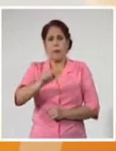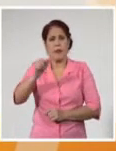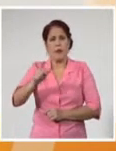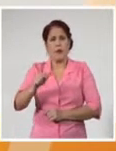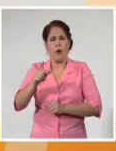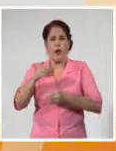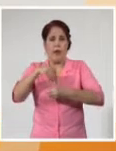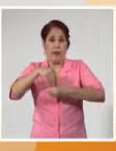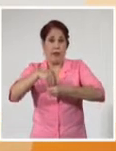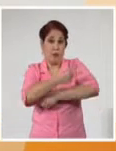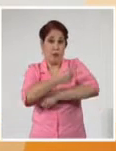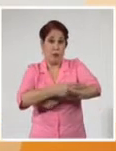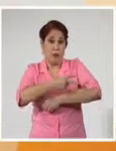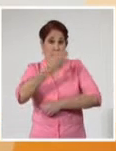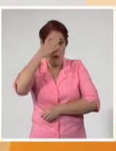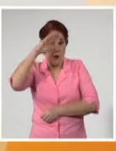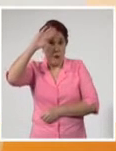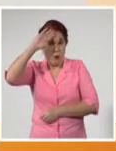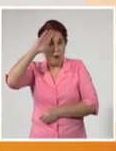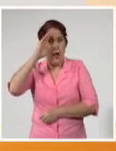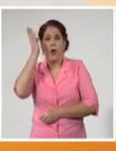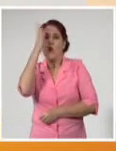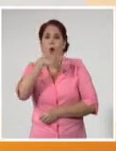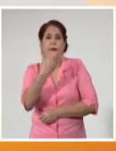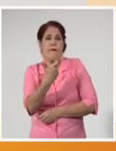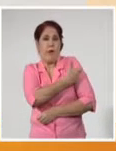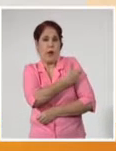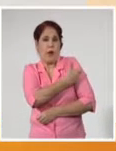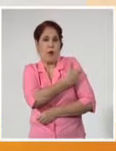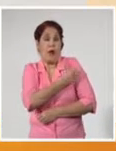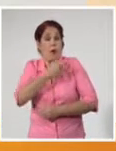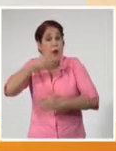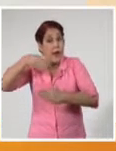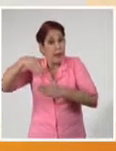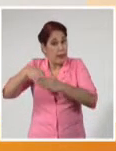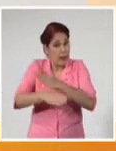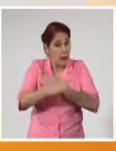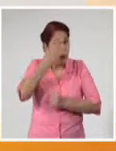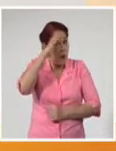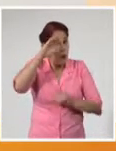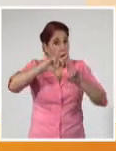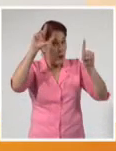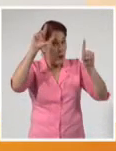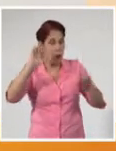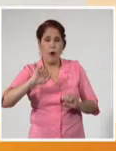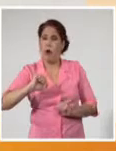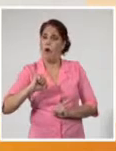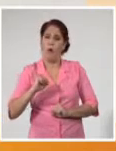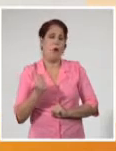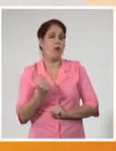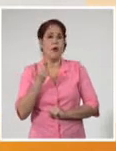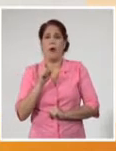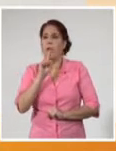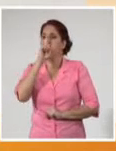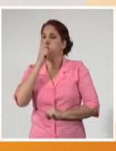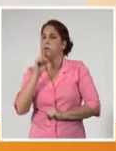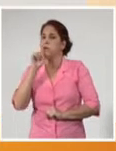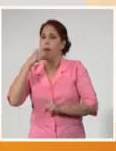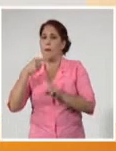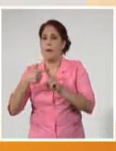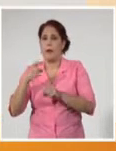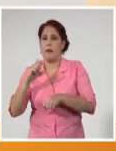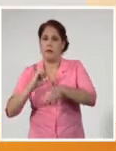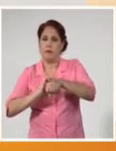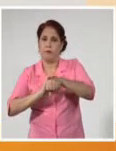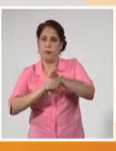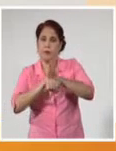en el país que no tengan esquema de vacunación para entrar al territorio nacional estarán obligados a una toma de muestra para PCR en tiempo